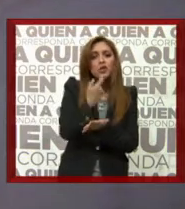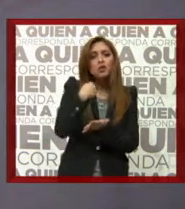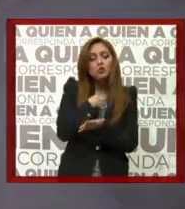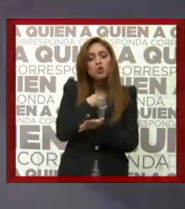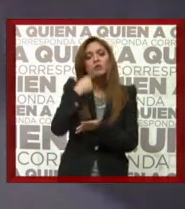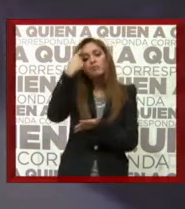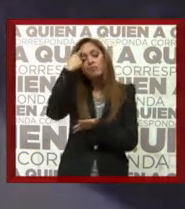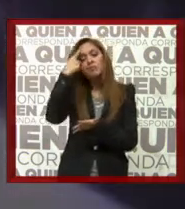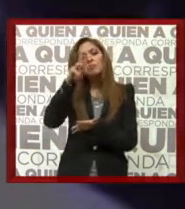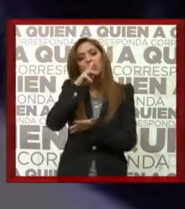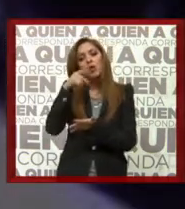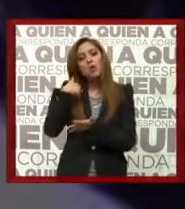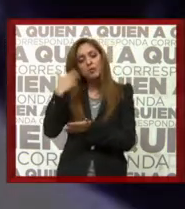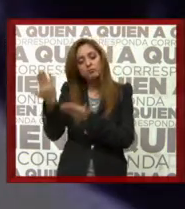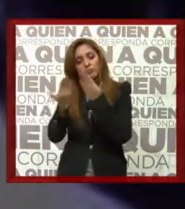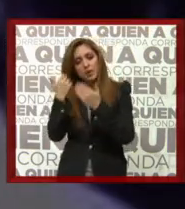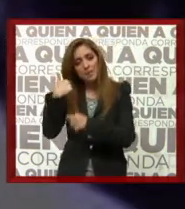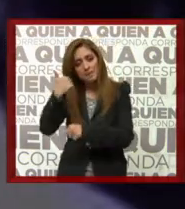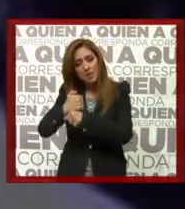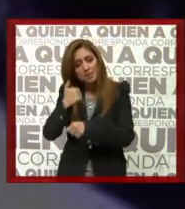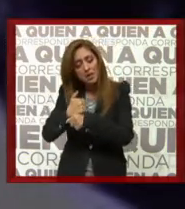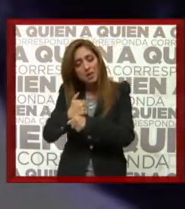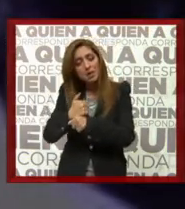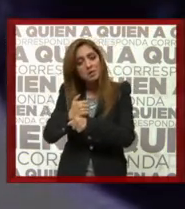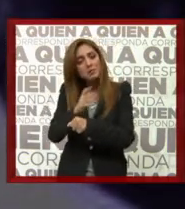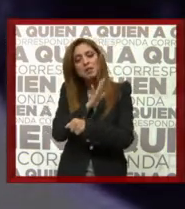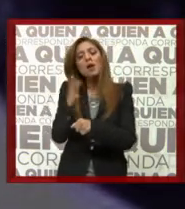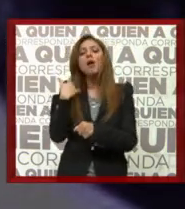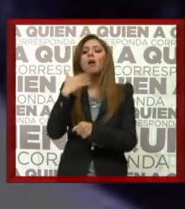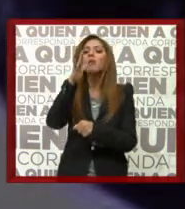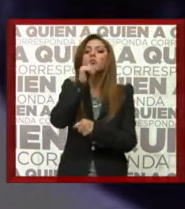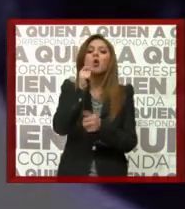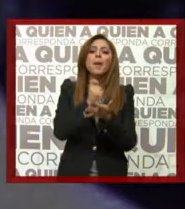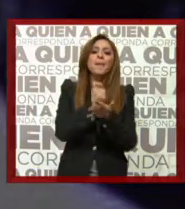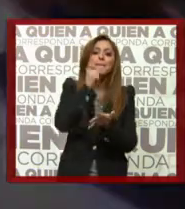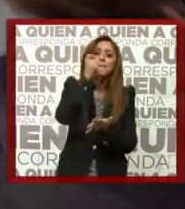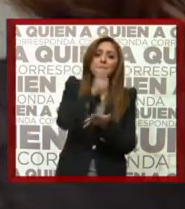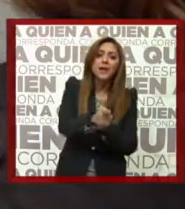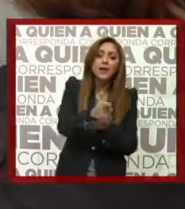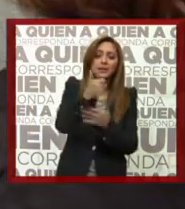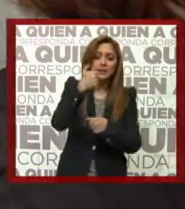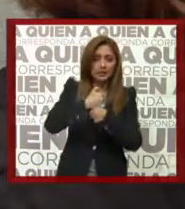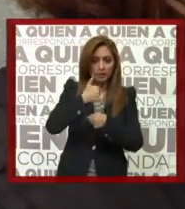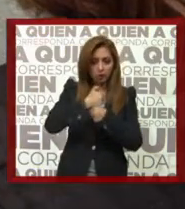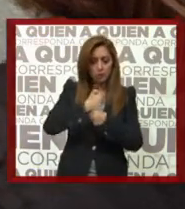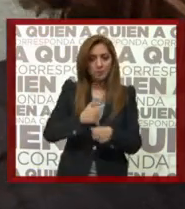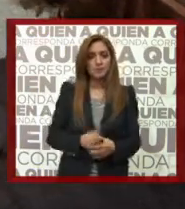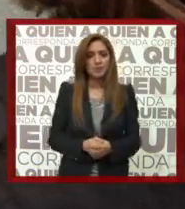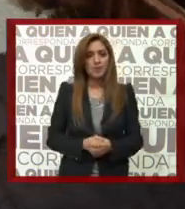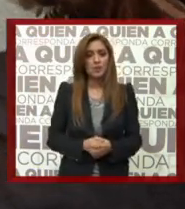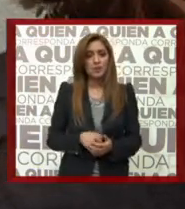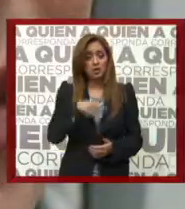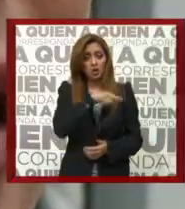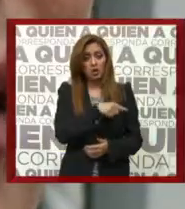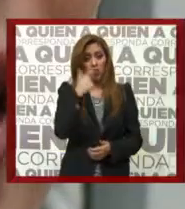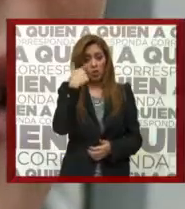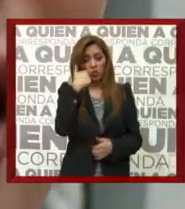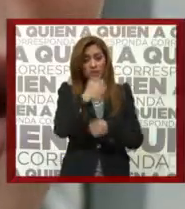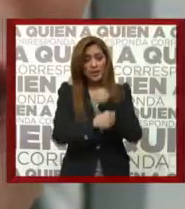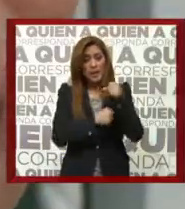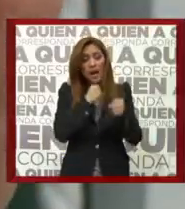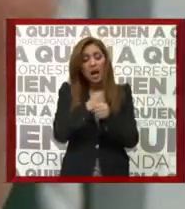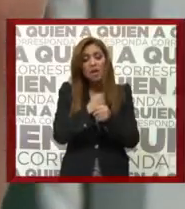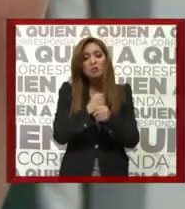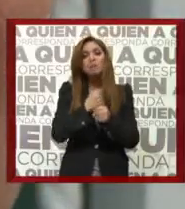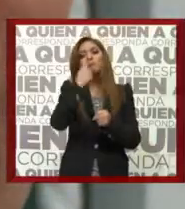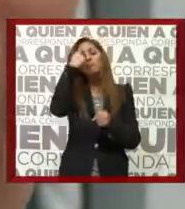lo que es la primaria, pero ya no pudo para seguir pagándome el sexto año. Recuerda que desde los 12 años comenzó a